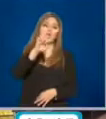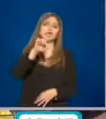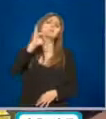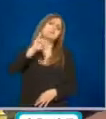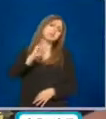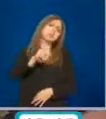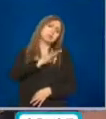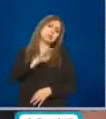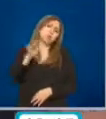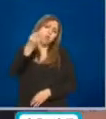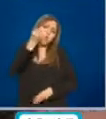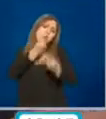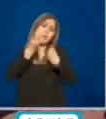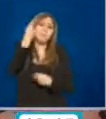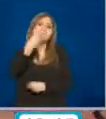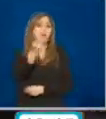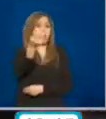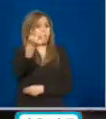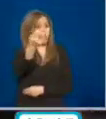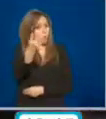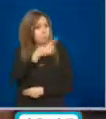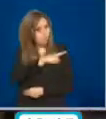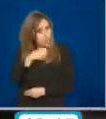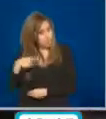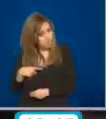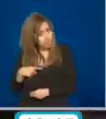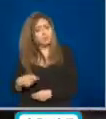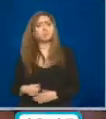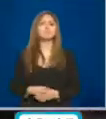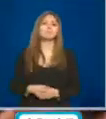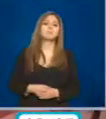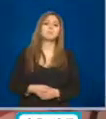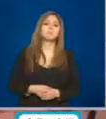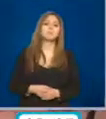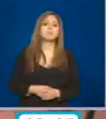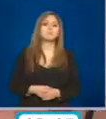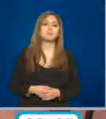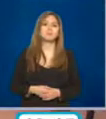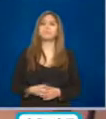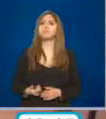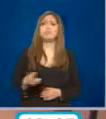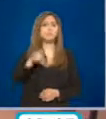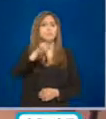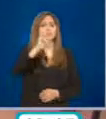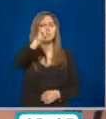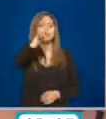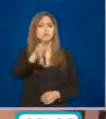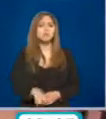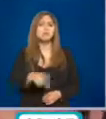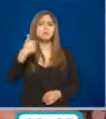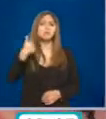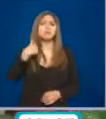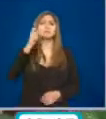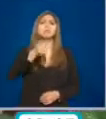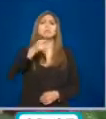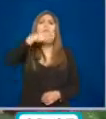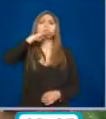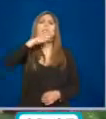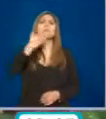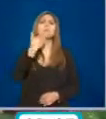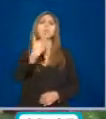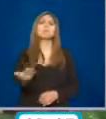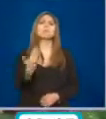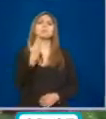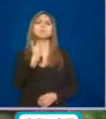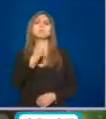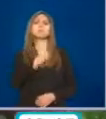bueno, en Con moderación. cantidades exactamente. Moderadas. Y es bien interesante porque exactamente a mí me pasaba eso que dice Tere. Yo decía, estoy comiendo elote, soy bien sana.